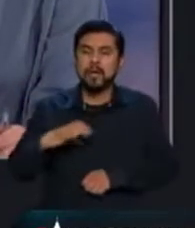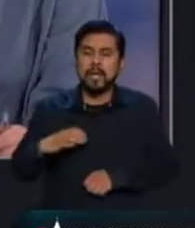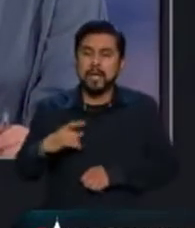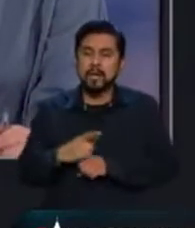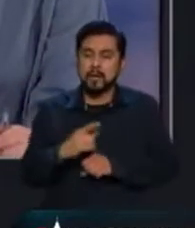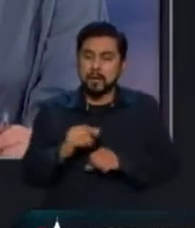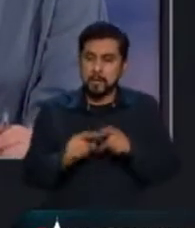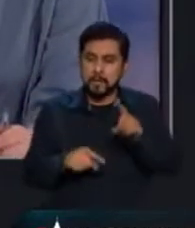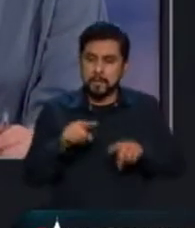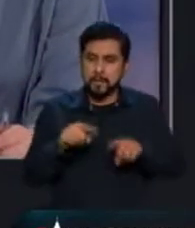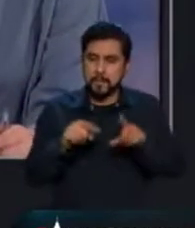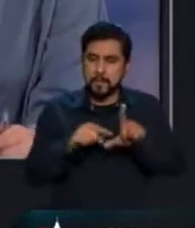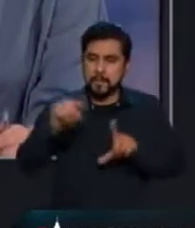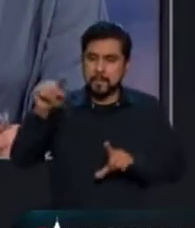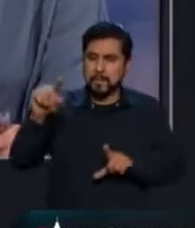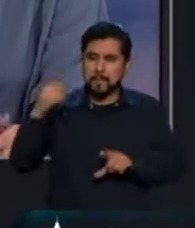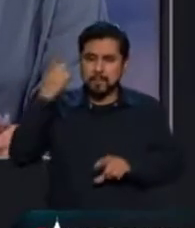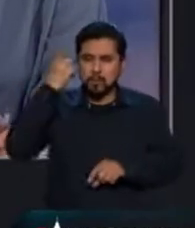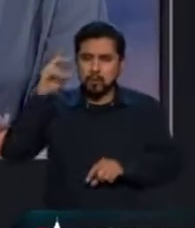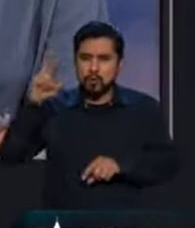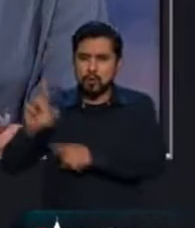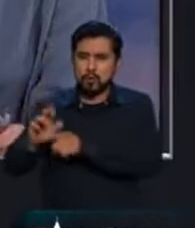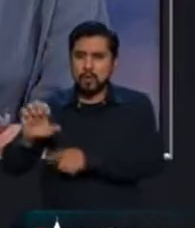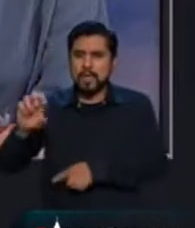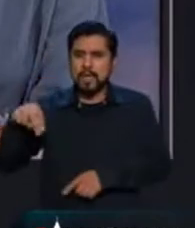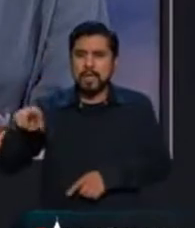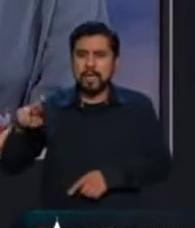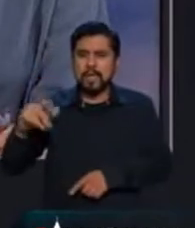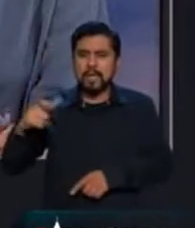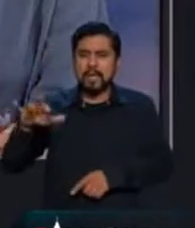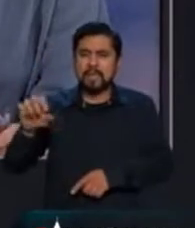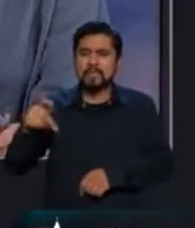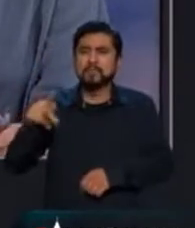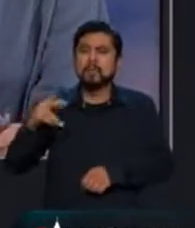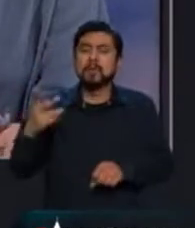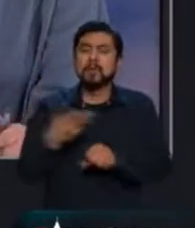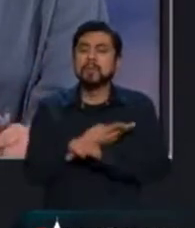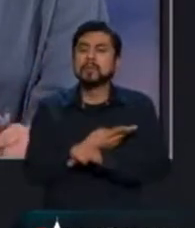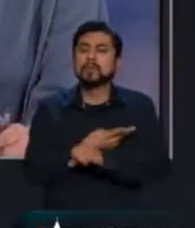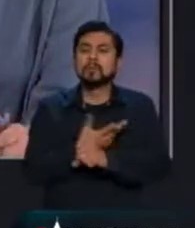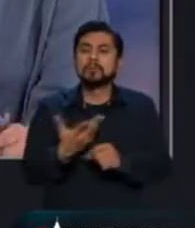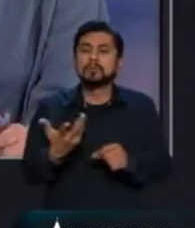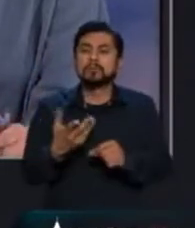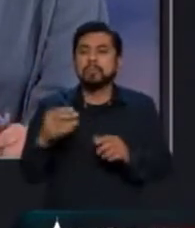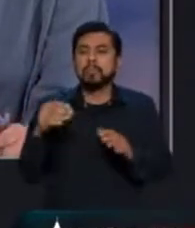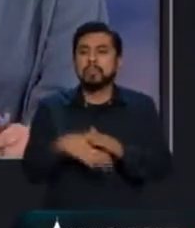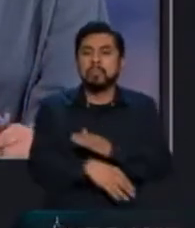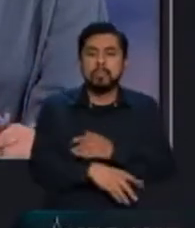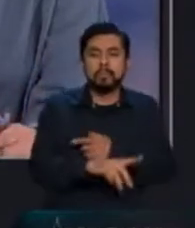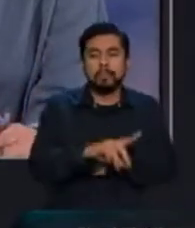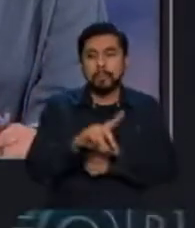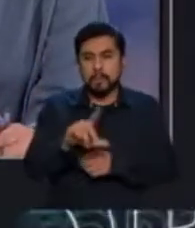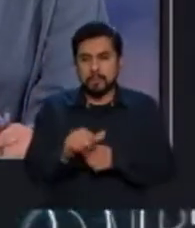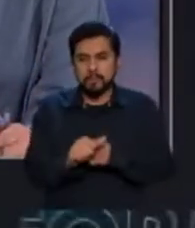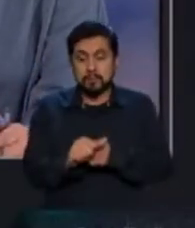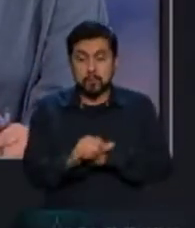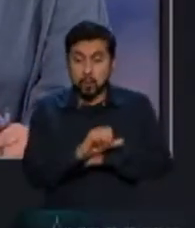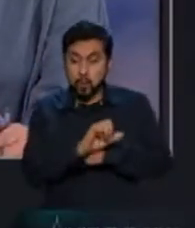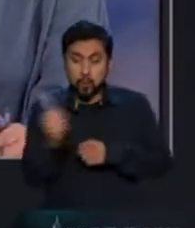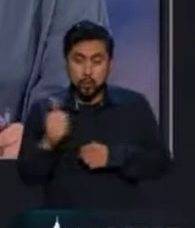las mediciones, el doctor Enríquez, termina pasando lo que tenemos ahora. Pero en todo el resto de los procesos